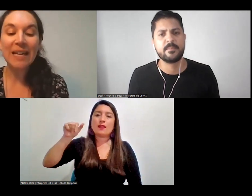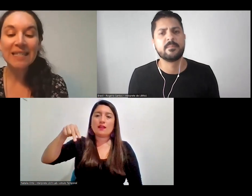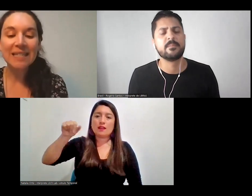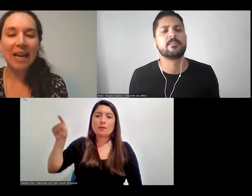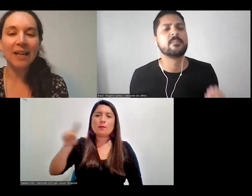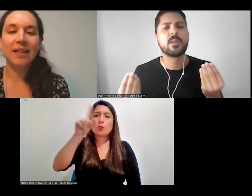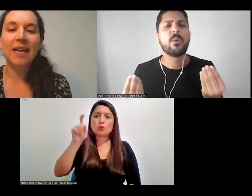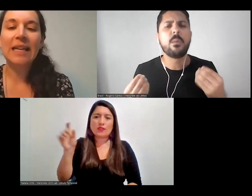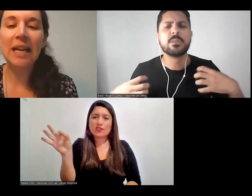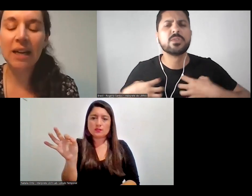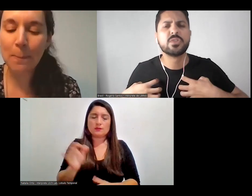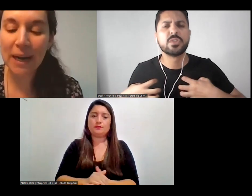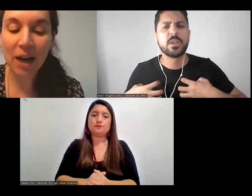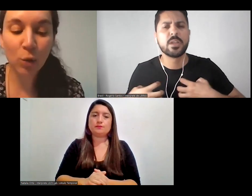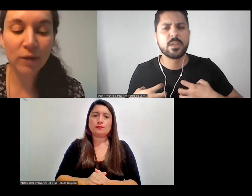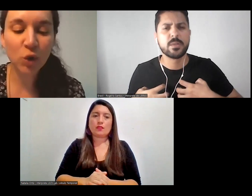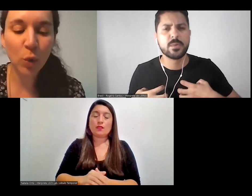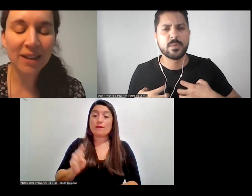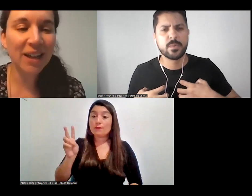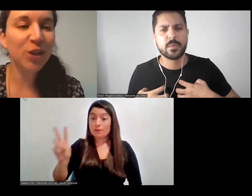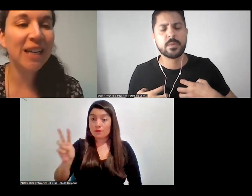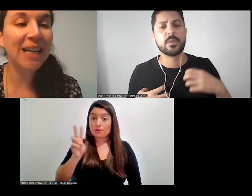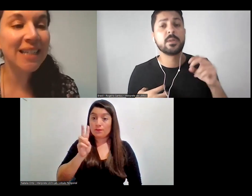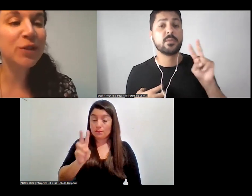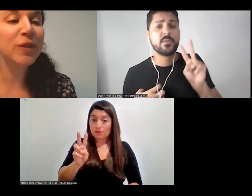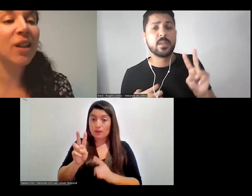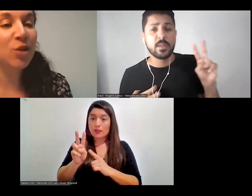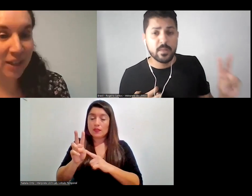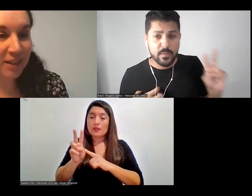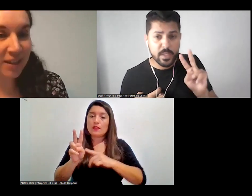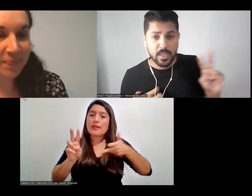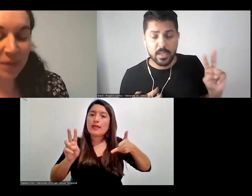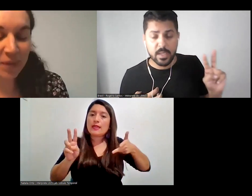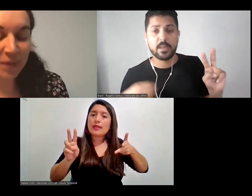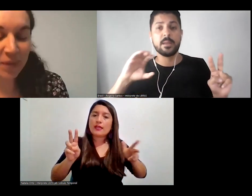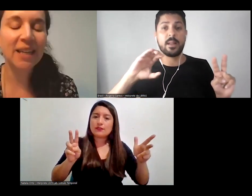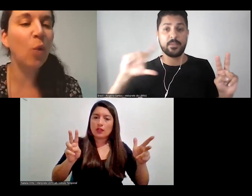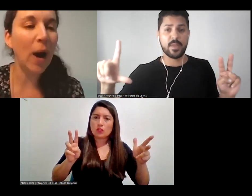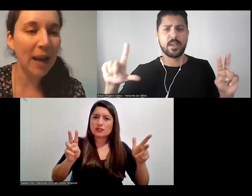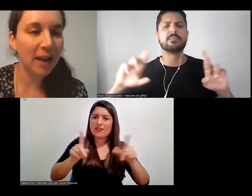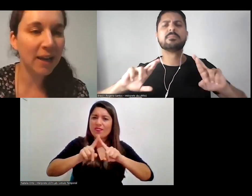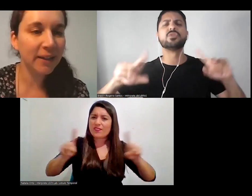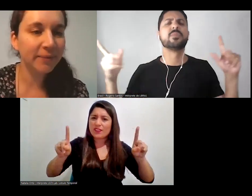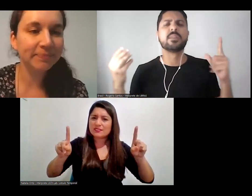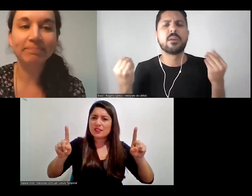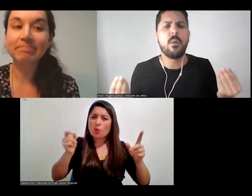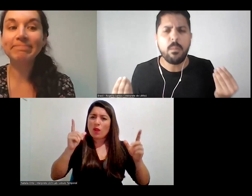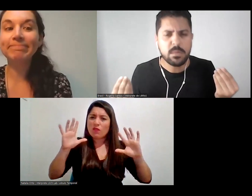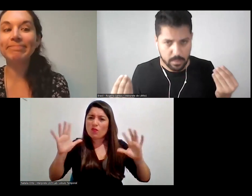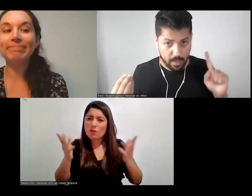se diferencia el vernáculo visual de los clasificadores? ¿O es igual?